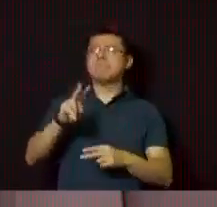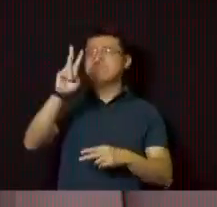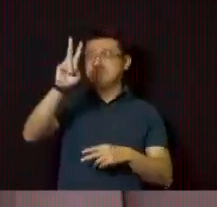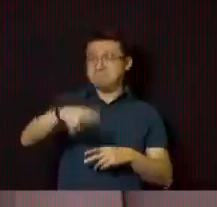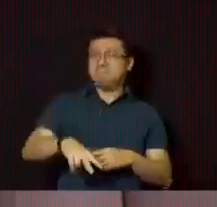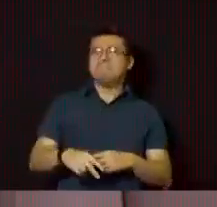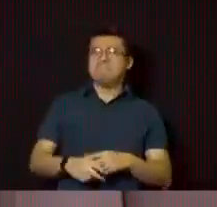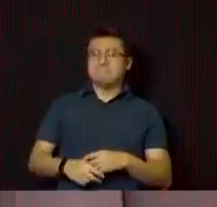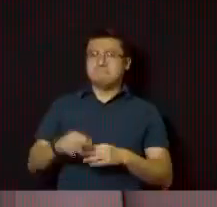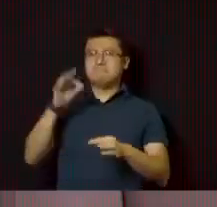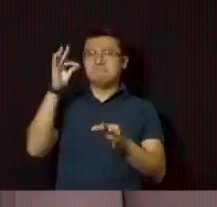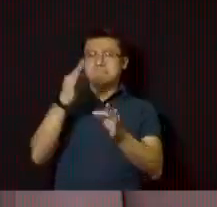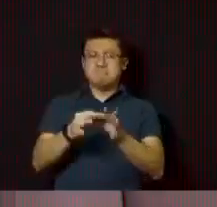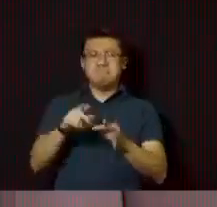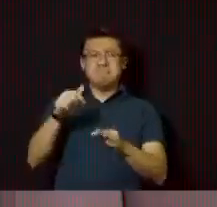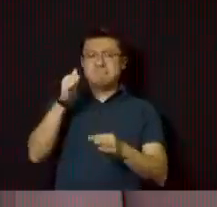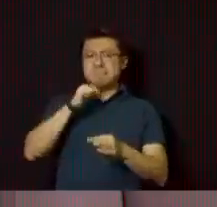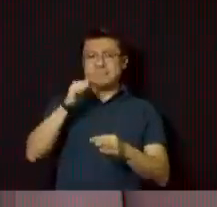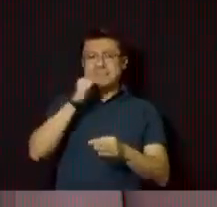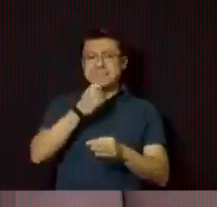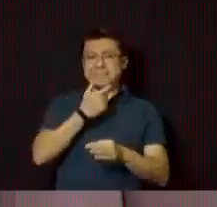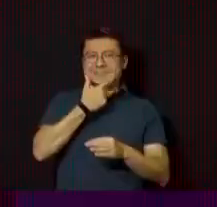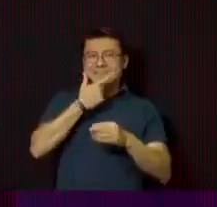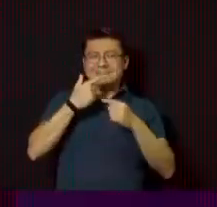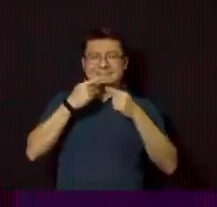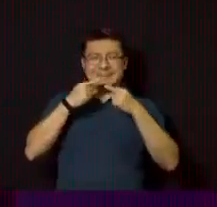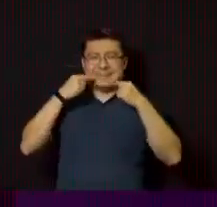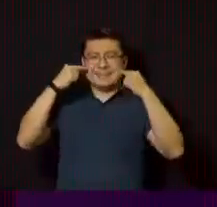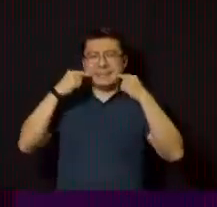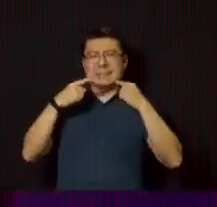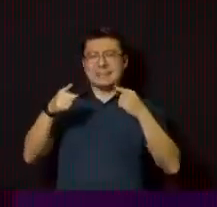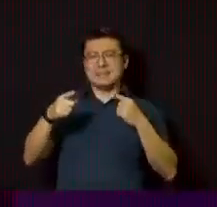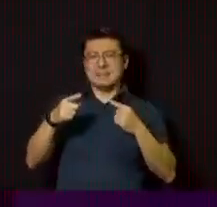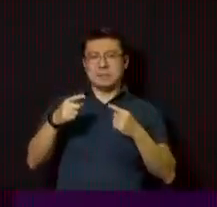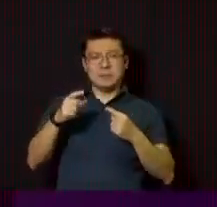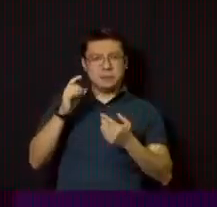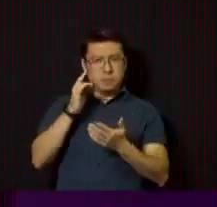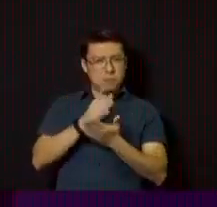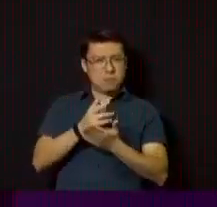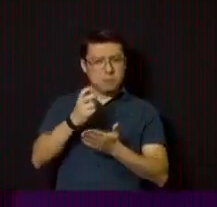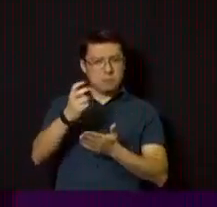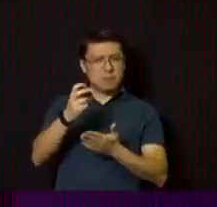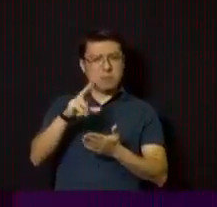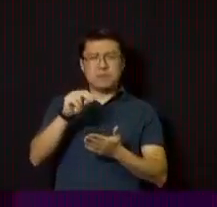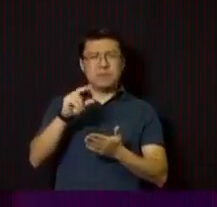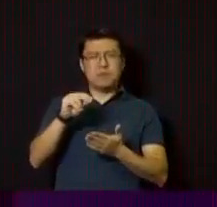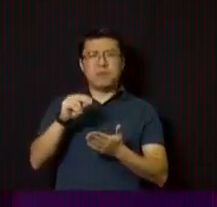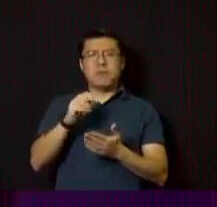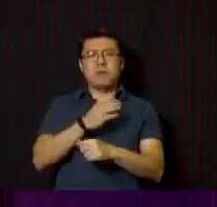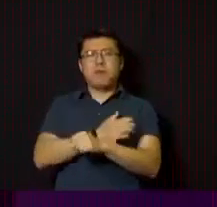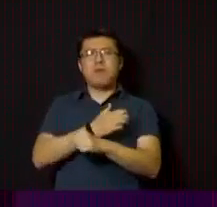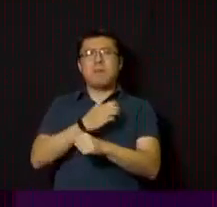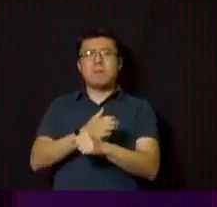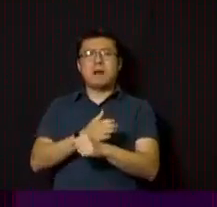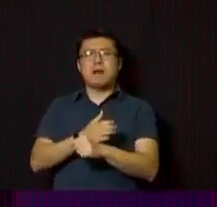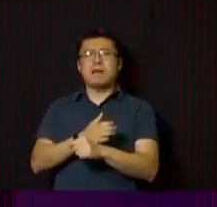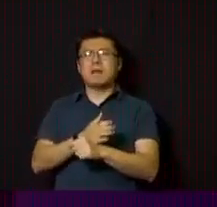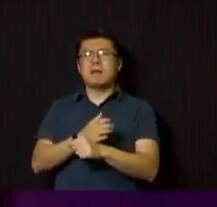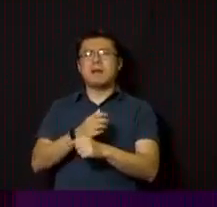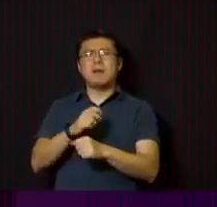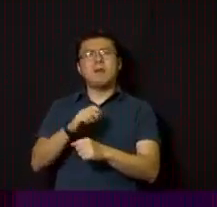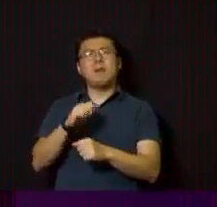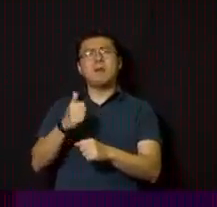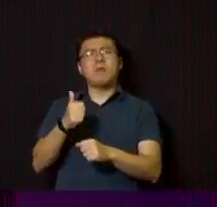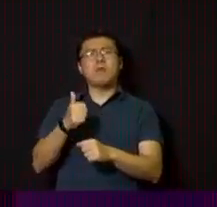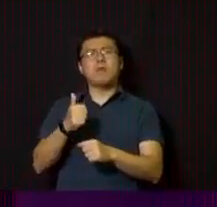una sonrisa. Sí, con una Entonces, sonrisa. pero no solamente eso. Quien va a estar con Jacinto, y me da muchísimo gusto